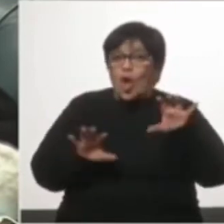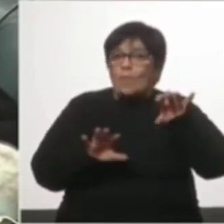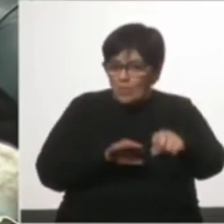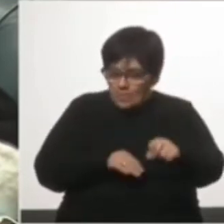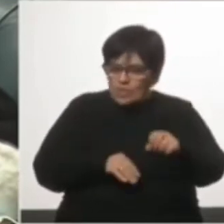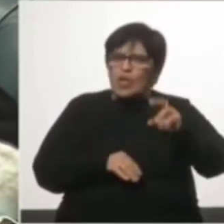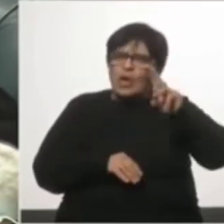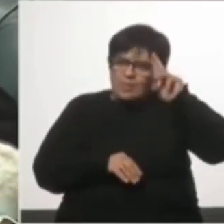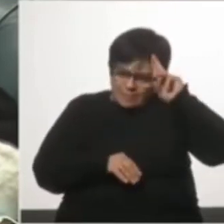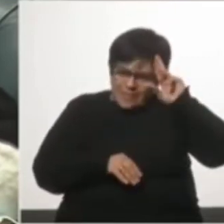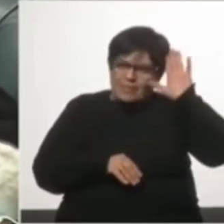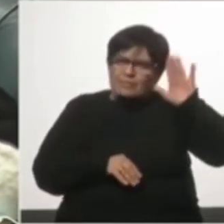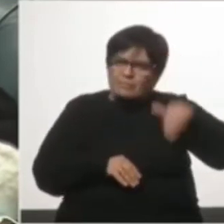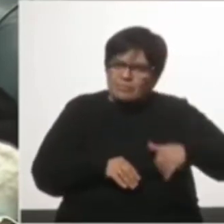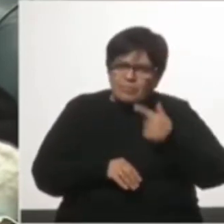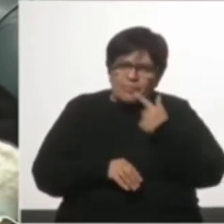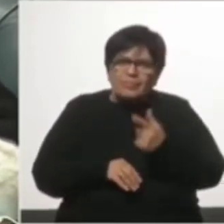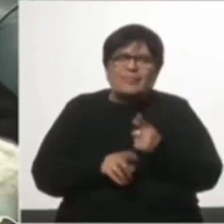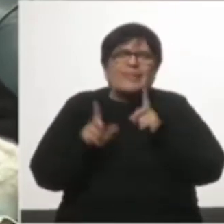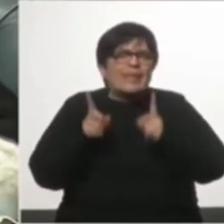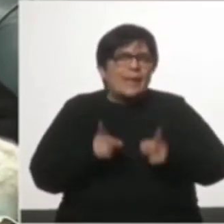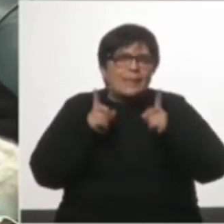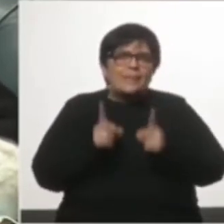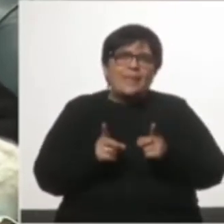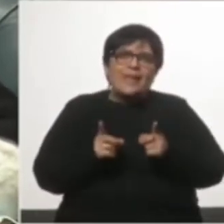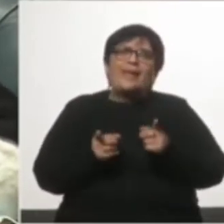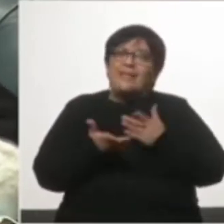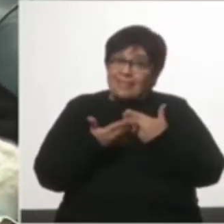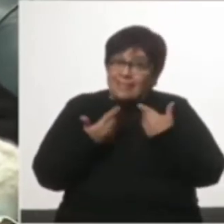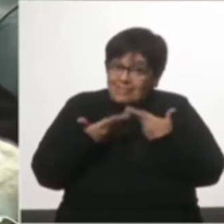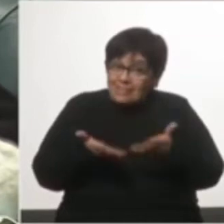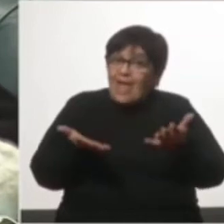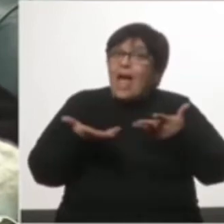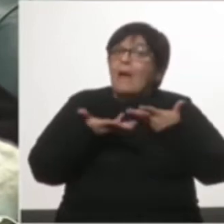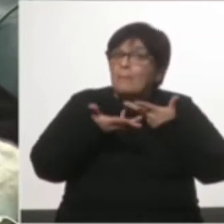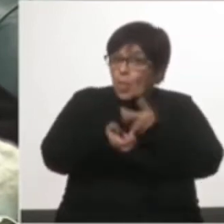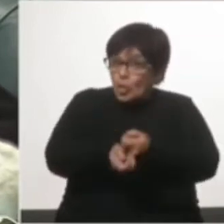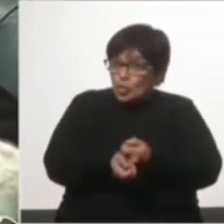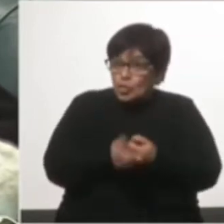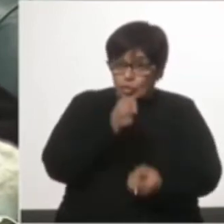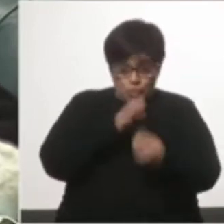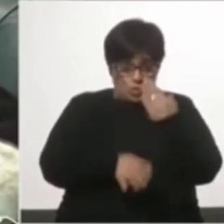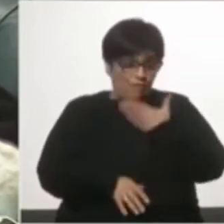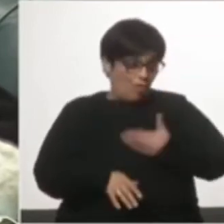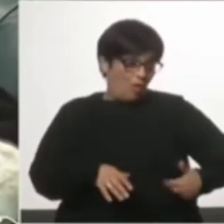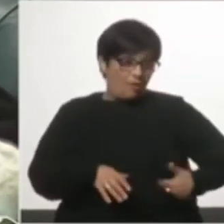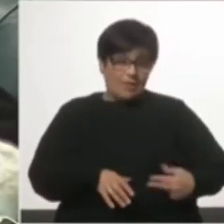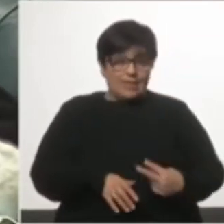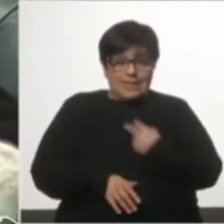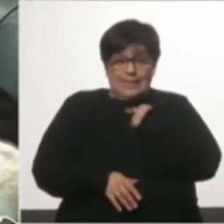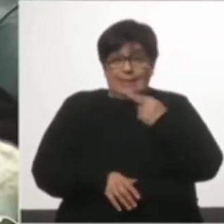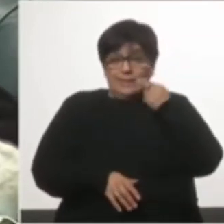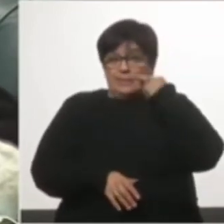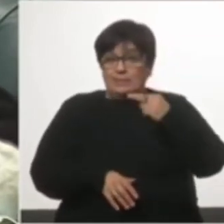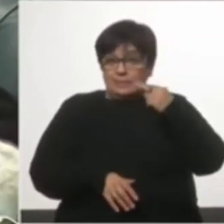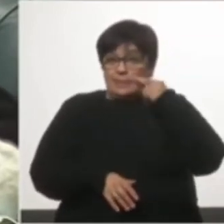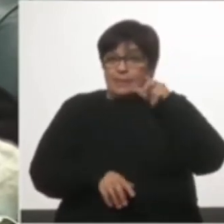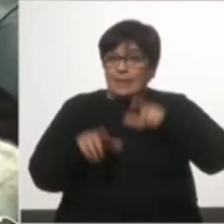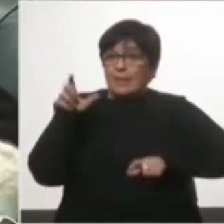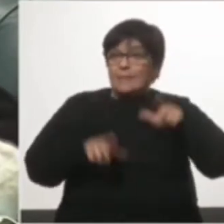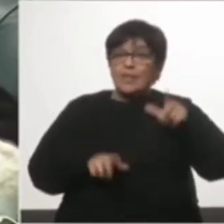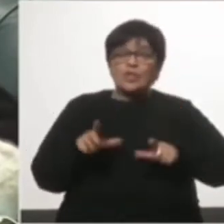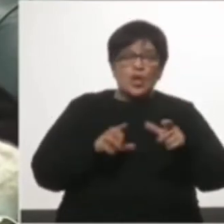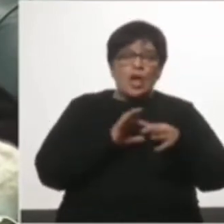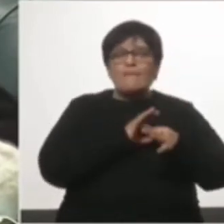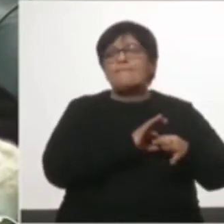republicano, una gran condescendencia con un gobierno que debutaba con esa contrariedad, llevó a que la ciudadanía hiciera causa